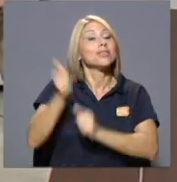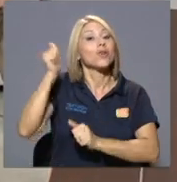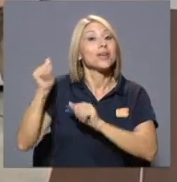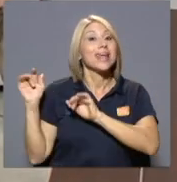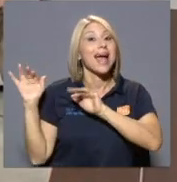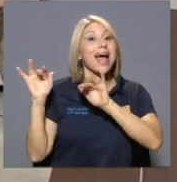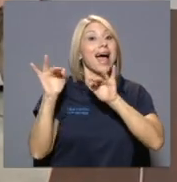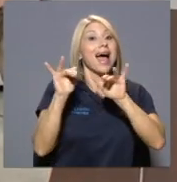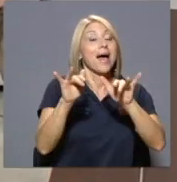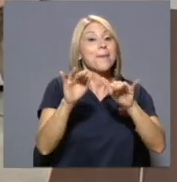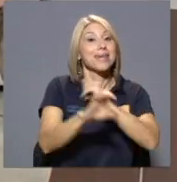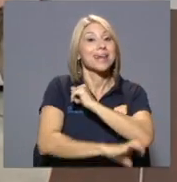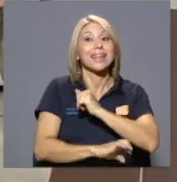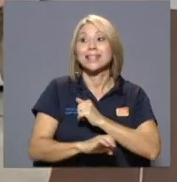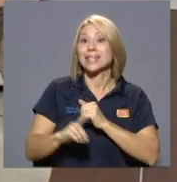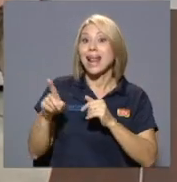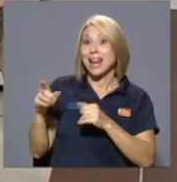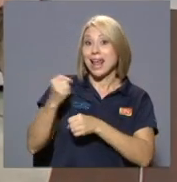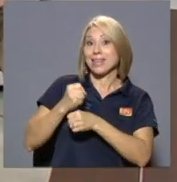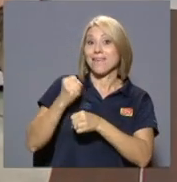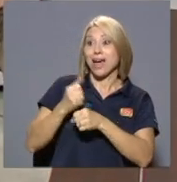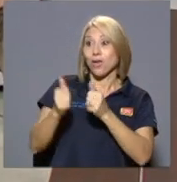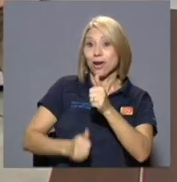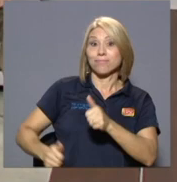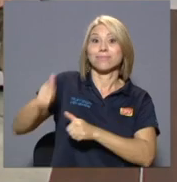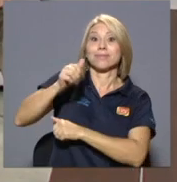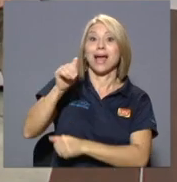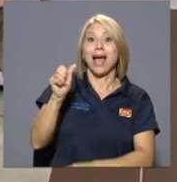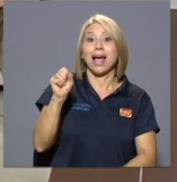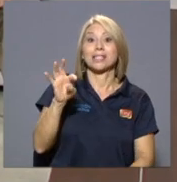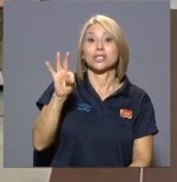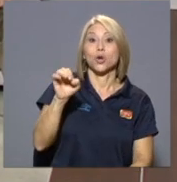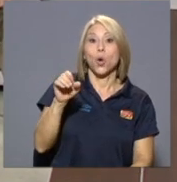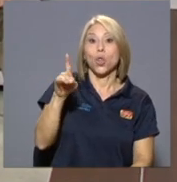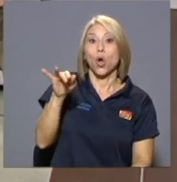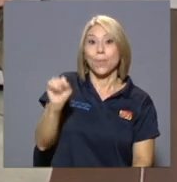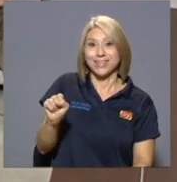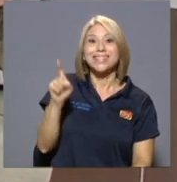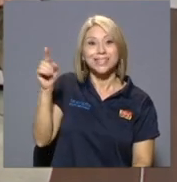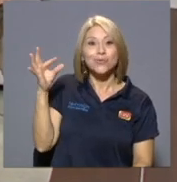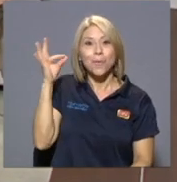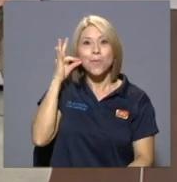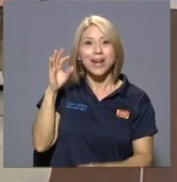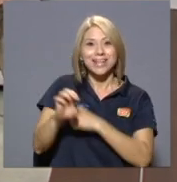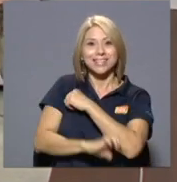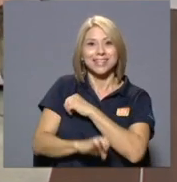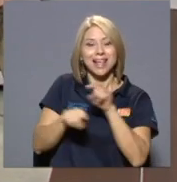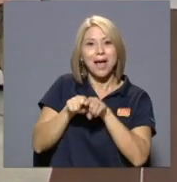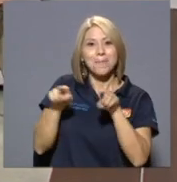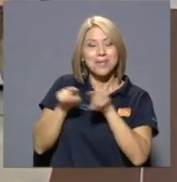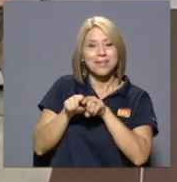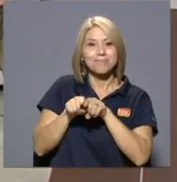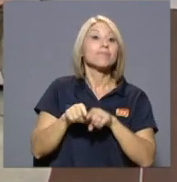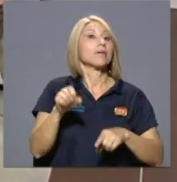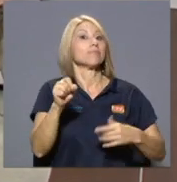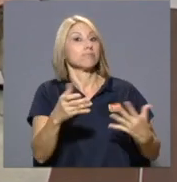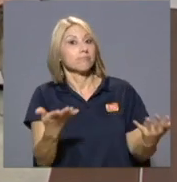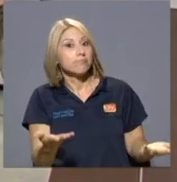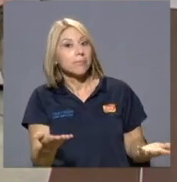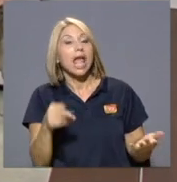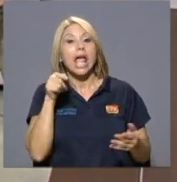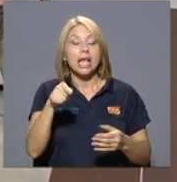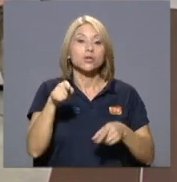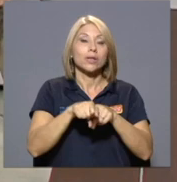una mujer migrante, casualmente. Entonces ahí donde estos dos se combinan mucho con el tema que nos venís a contar, Marilyn,